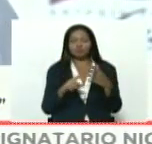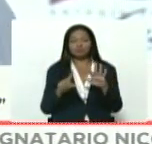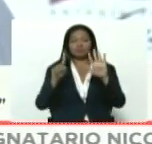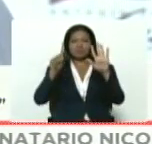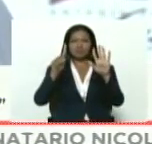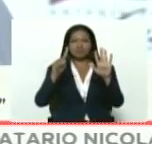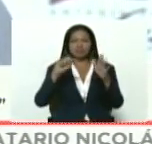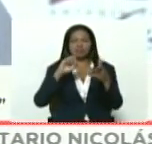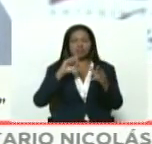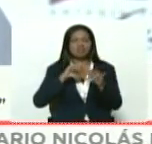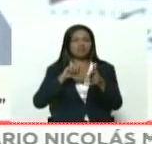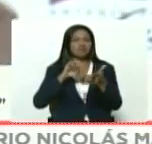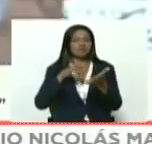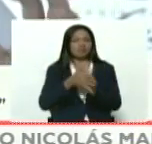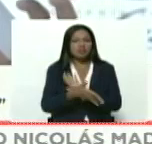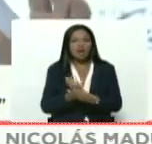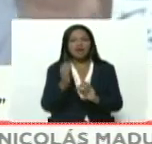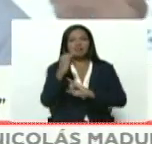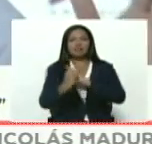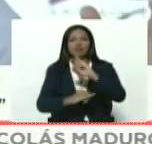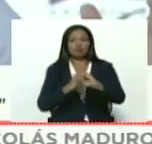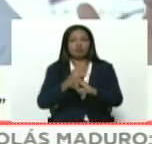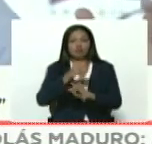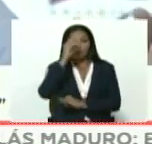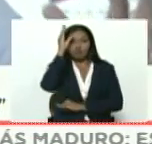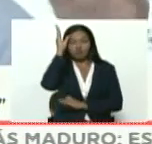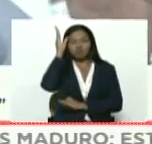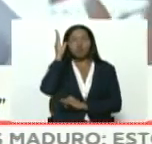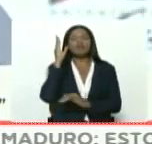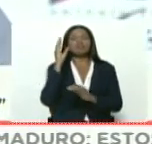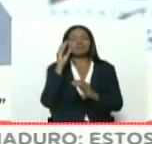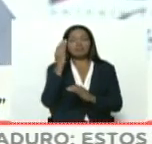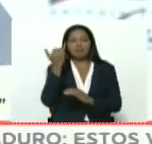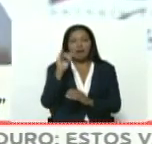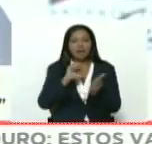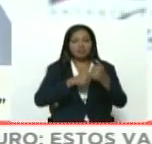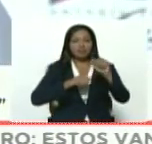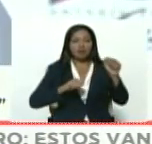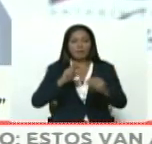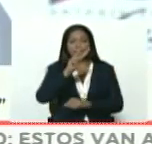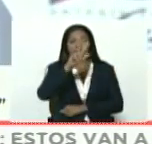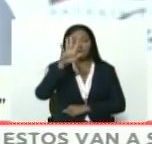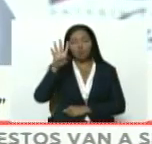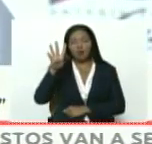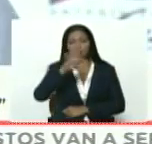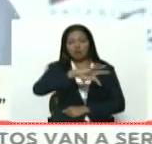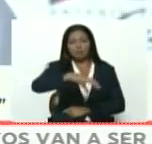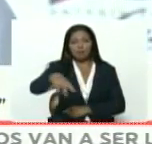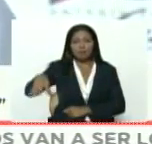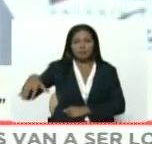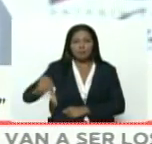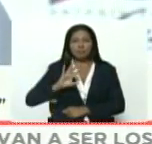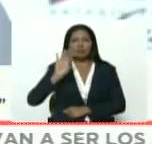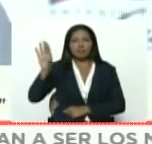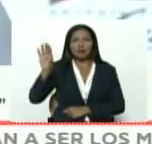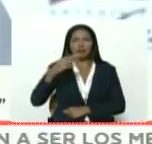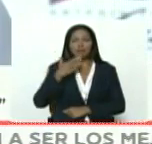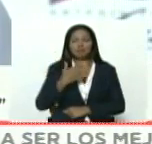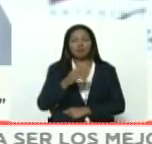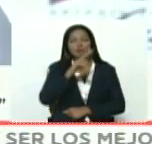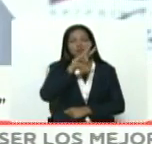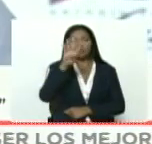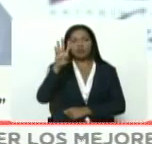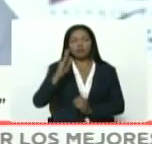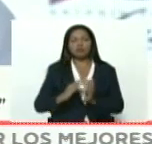que es el internacional. Como tenemos capacidad de hacer el diplomado en los 24 estados del país, le estamos pidiendo a las 24